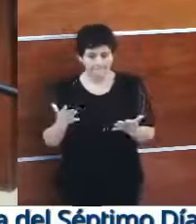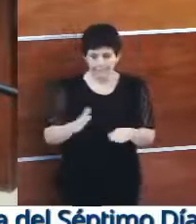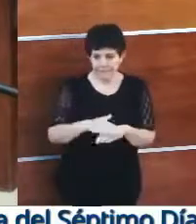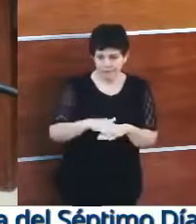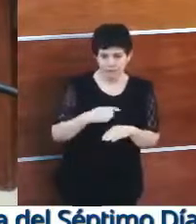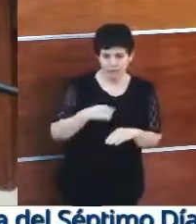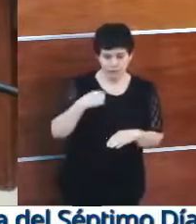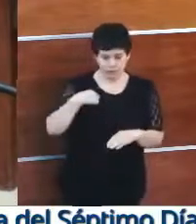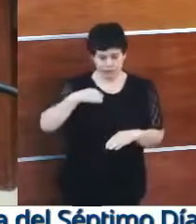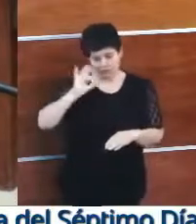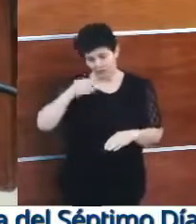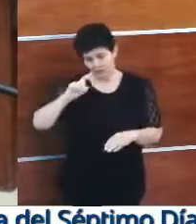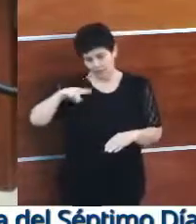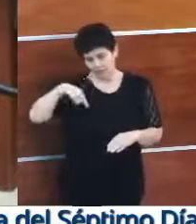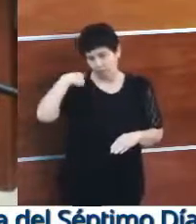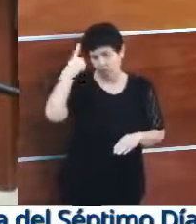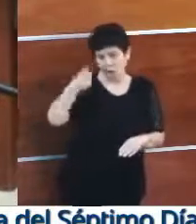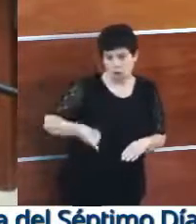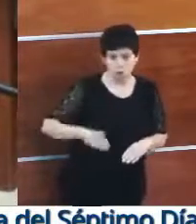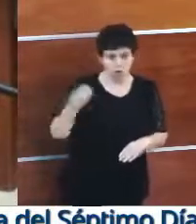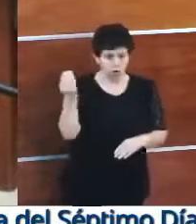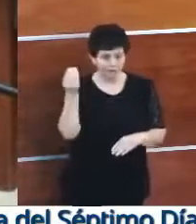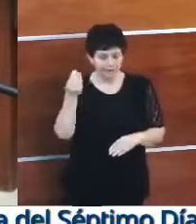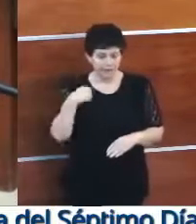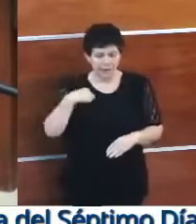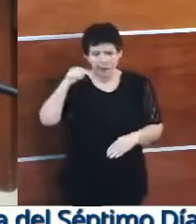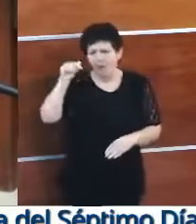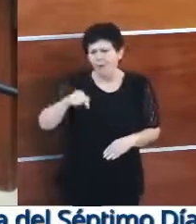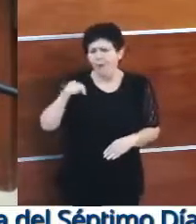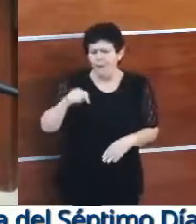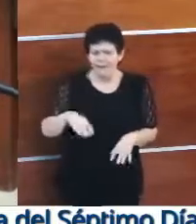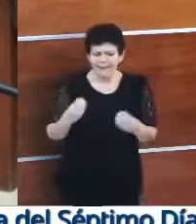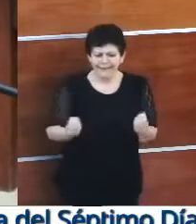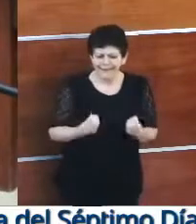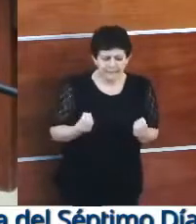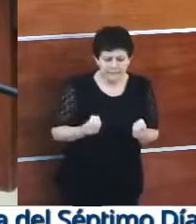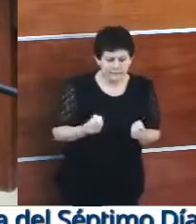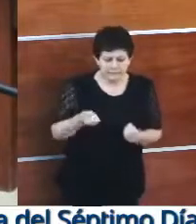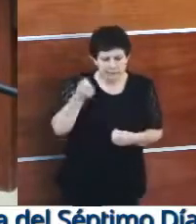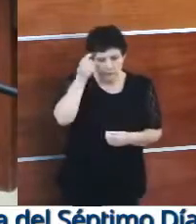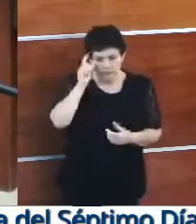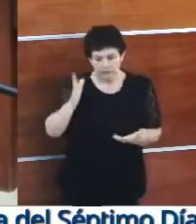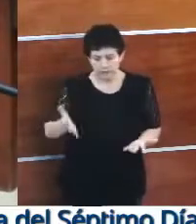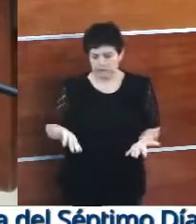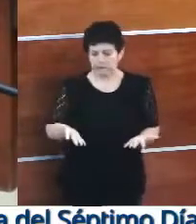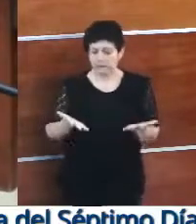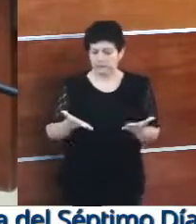sábado que viene, eso sí sé. ¿Pero qué iba a predicar hoy con ustedes?